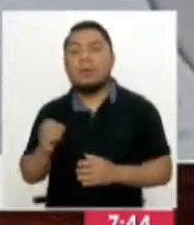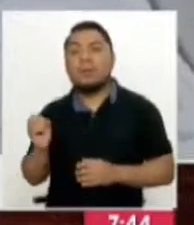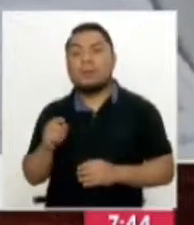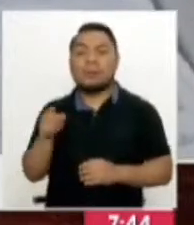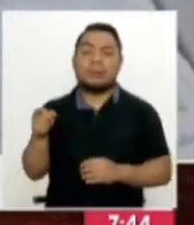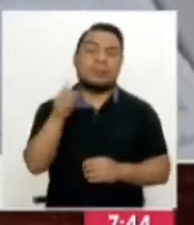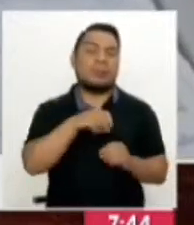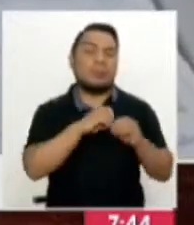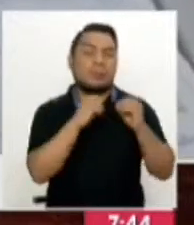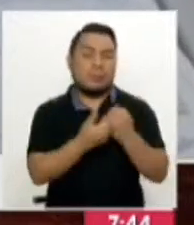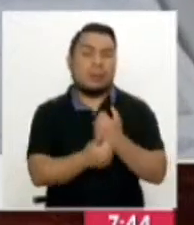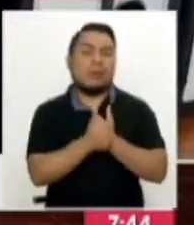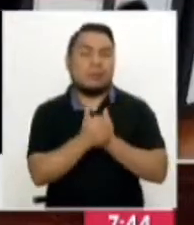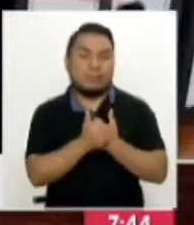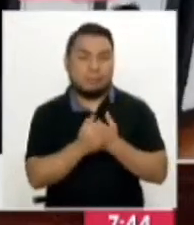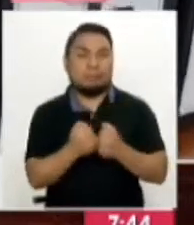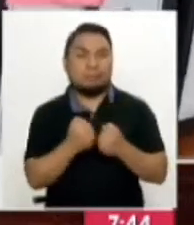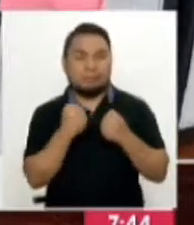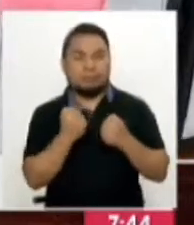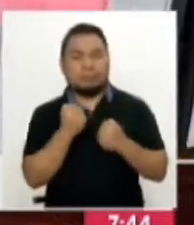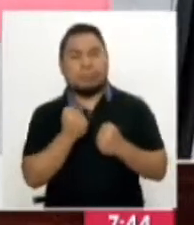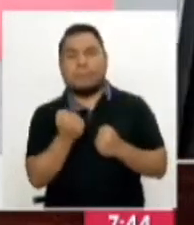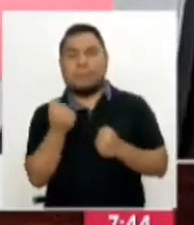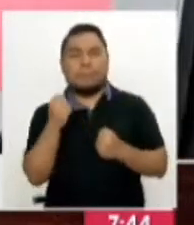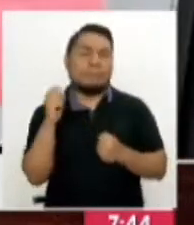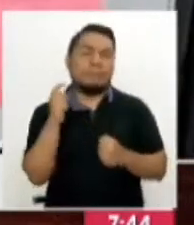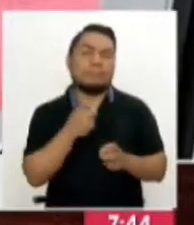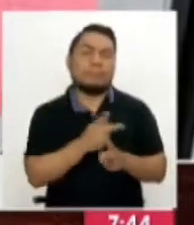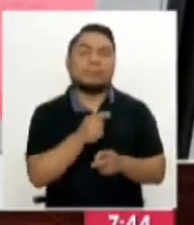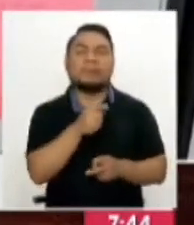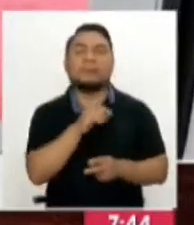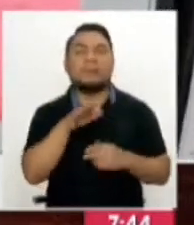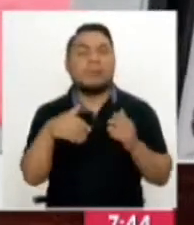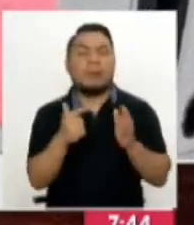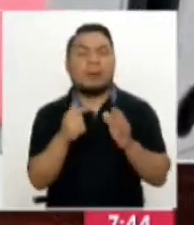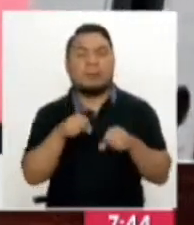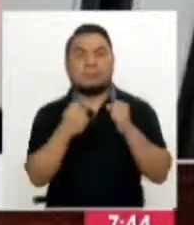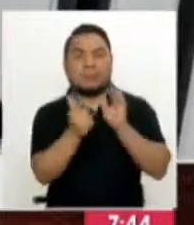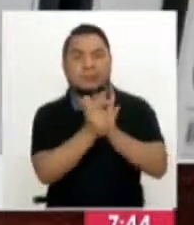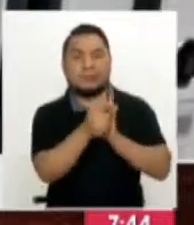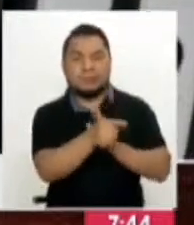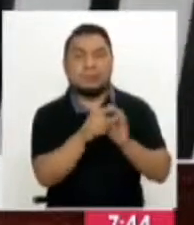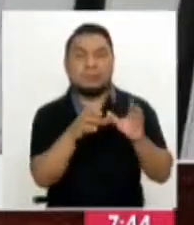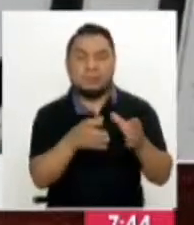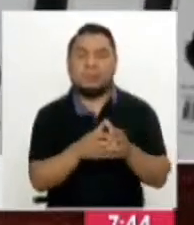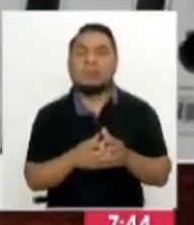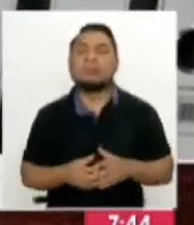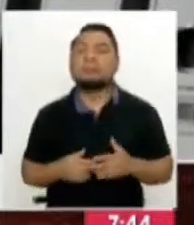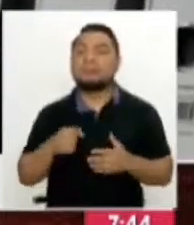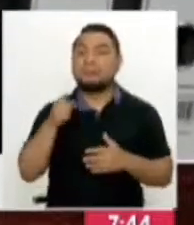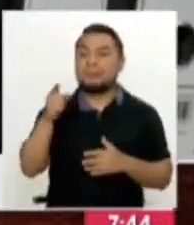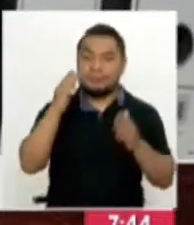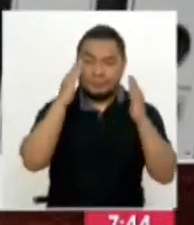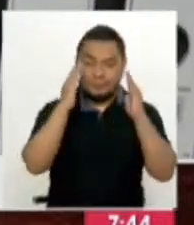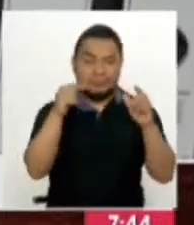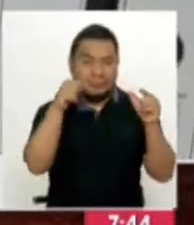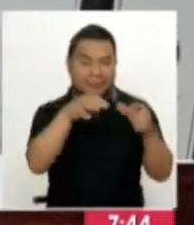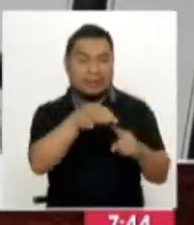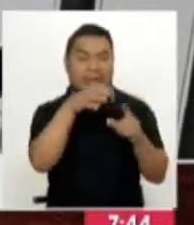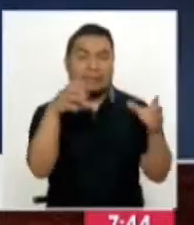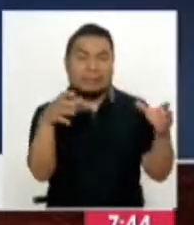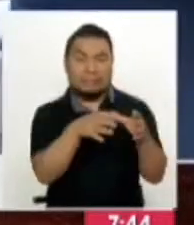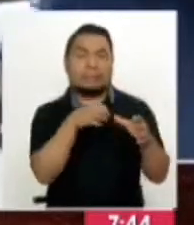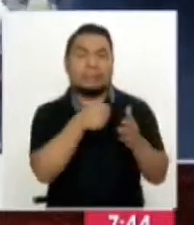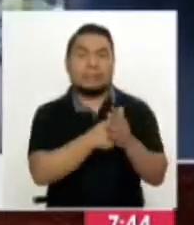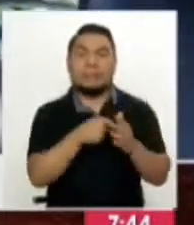organizaciones criminales que operan, ¿no?, al margen de la ley, y a los que ustedes se dedican a tratar de capturar,